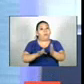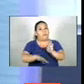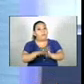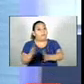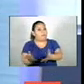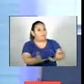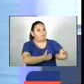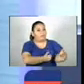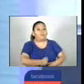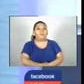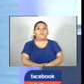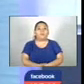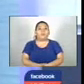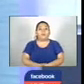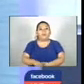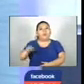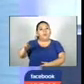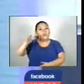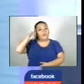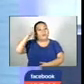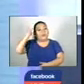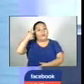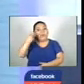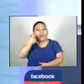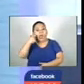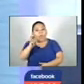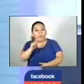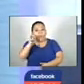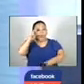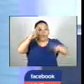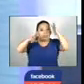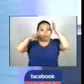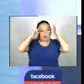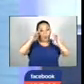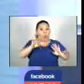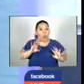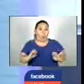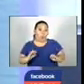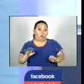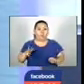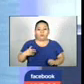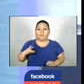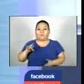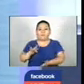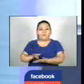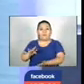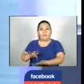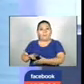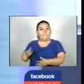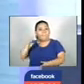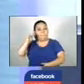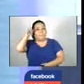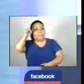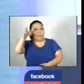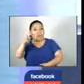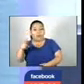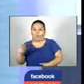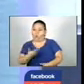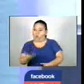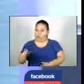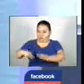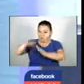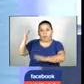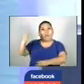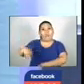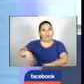de acaparamiento. Se refiere al que propalare hechos falsos o usare cualquier maniobra o artificio para conseguir el alza de